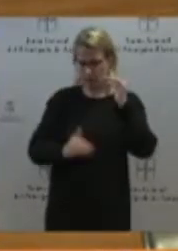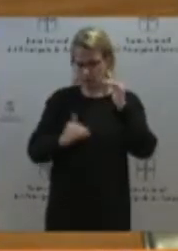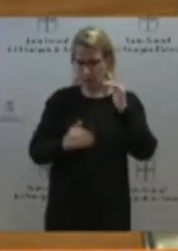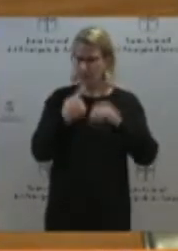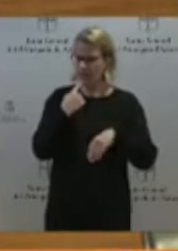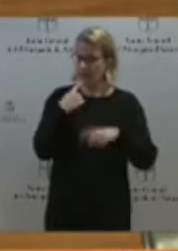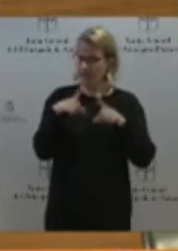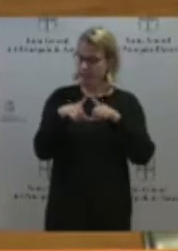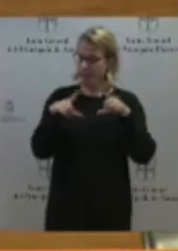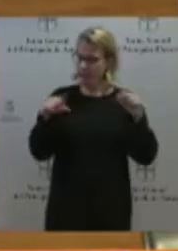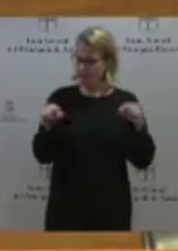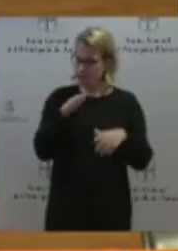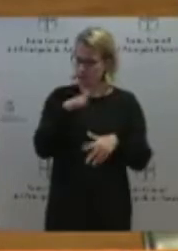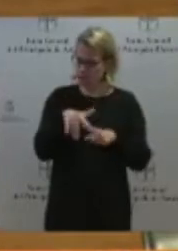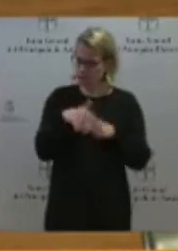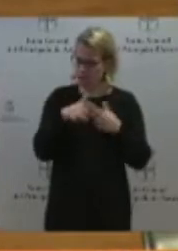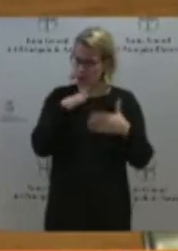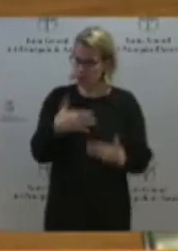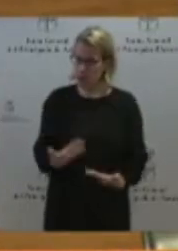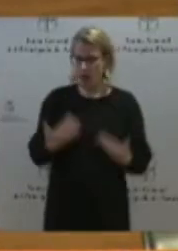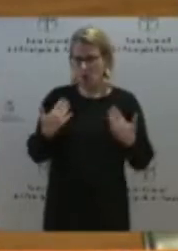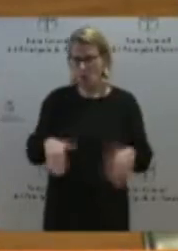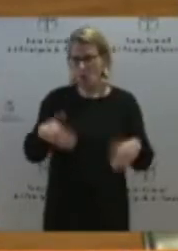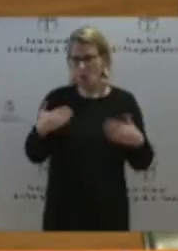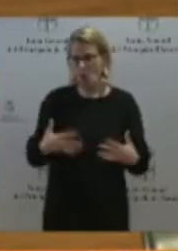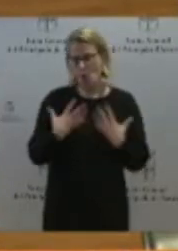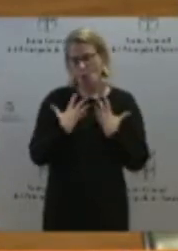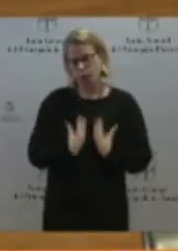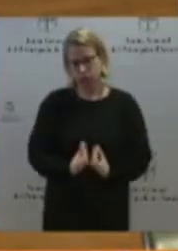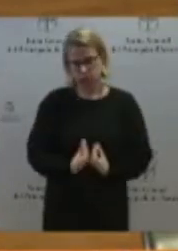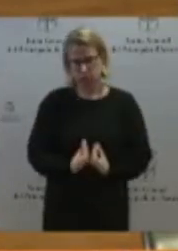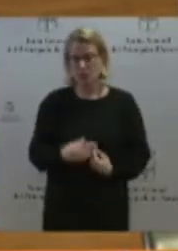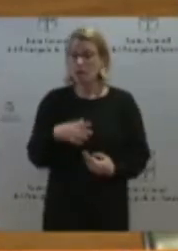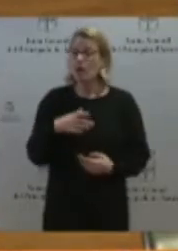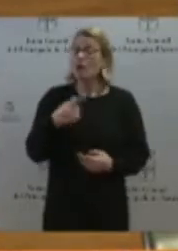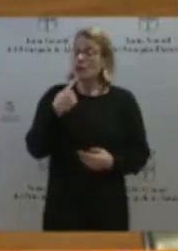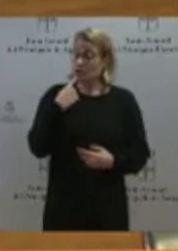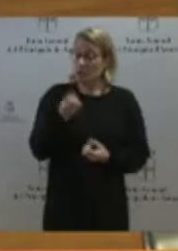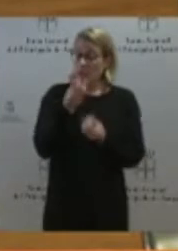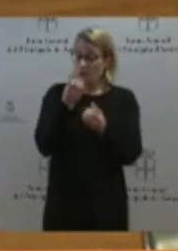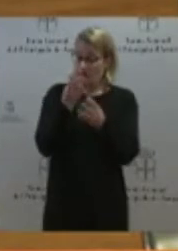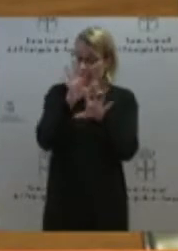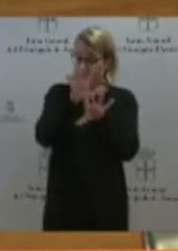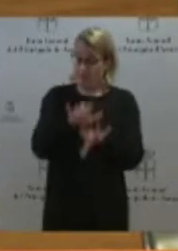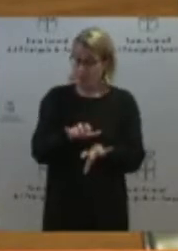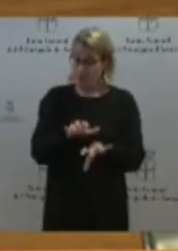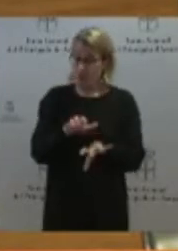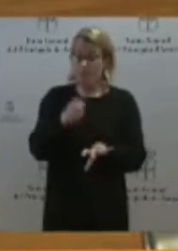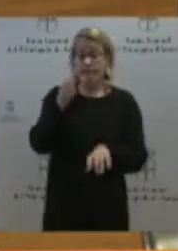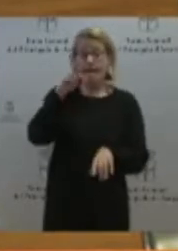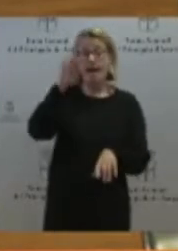mínimo deprimente. Digo certifiquen porque en el informe AROPE ni en la encuesta sobre calidad de vida nos dijeron nada que no